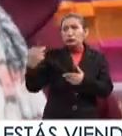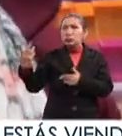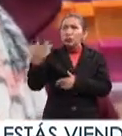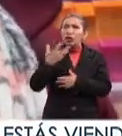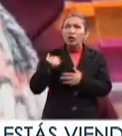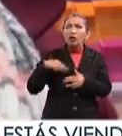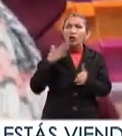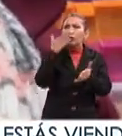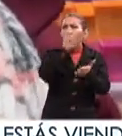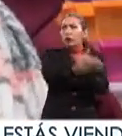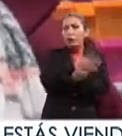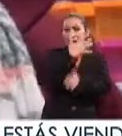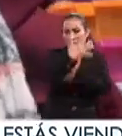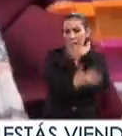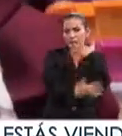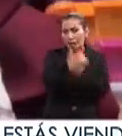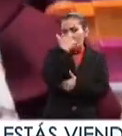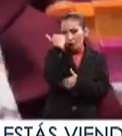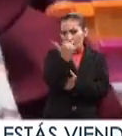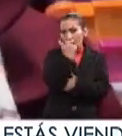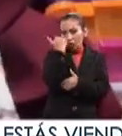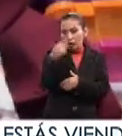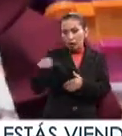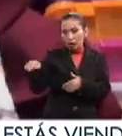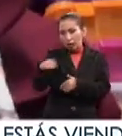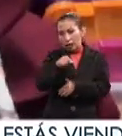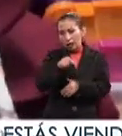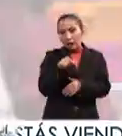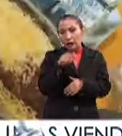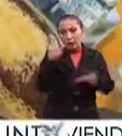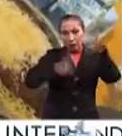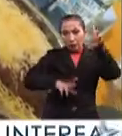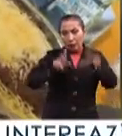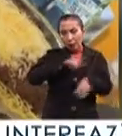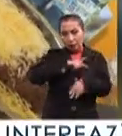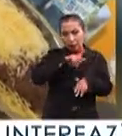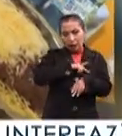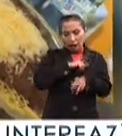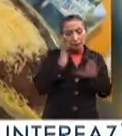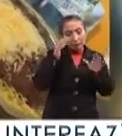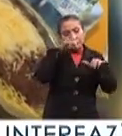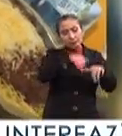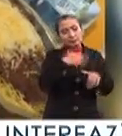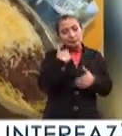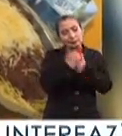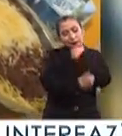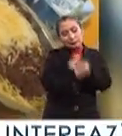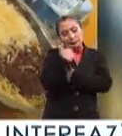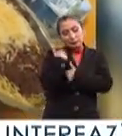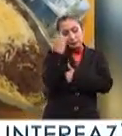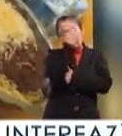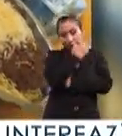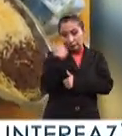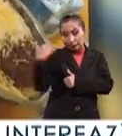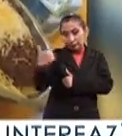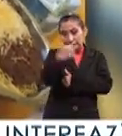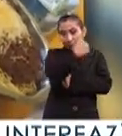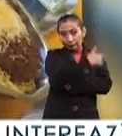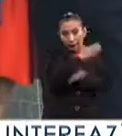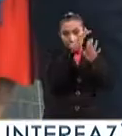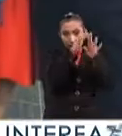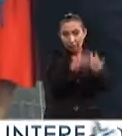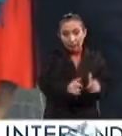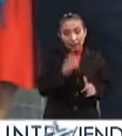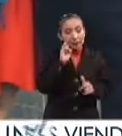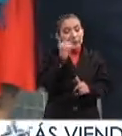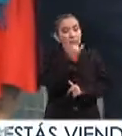como unos 15 estudiantes de la normal en donde estuve y nos hicieron un examen en francés